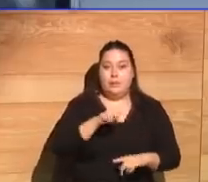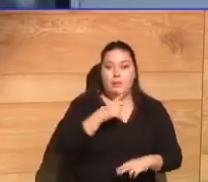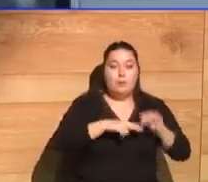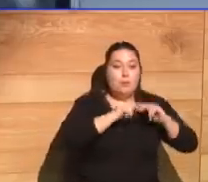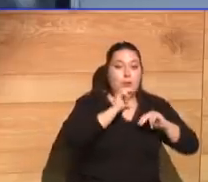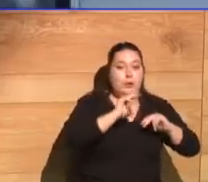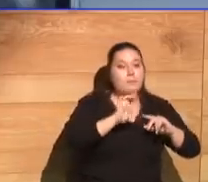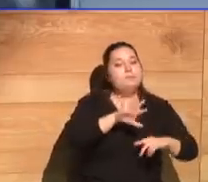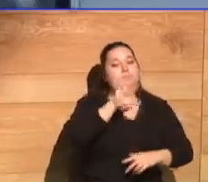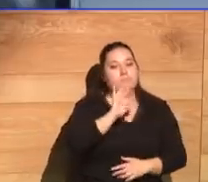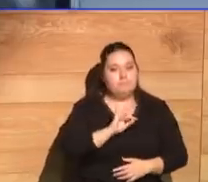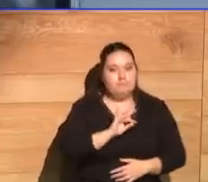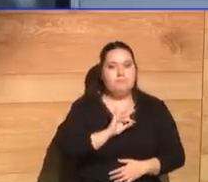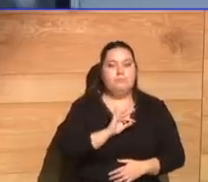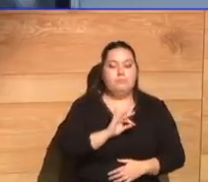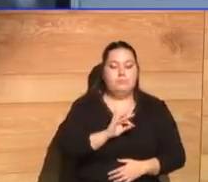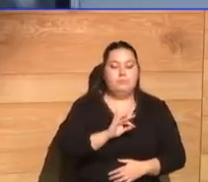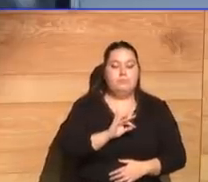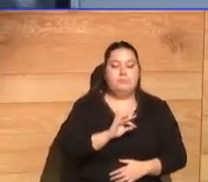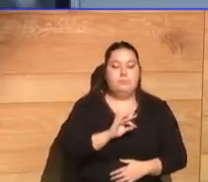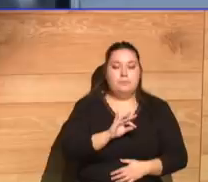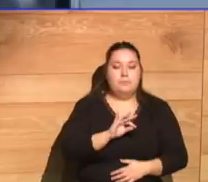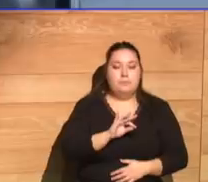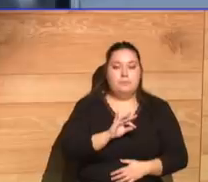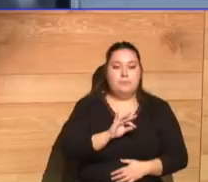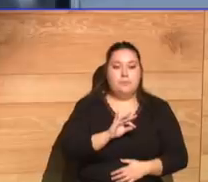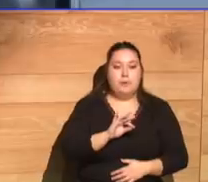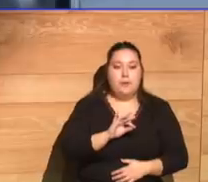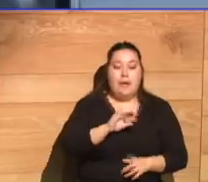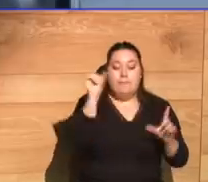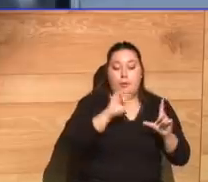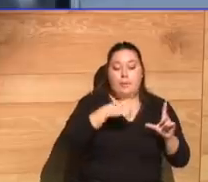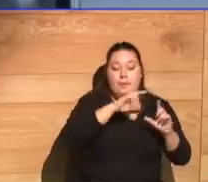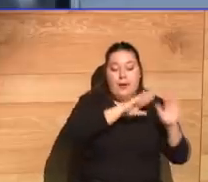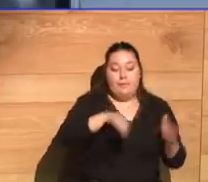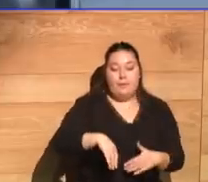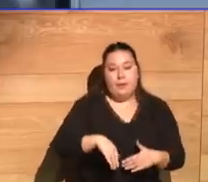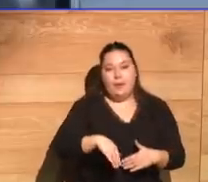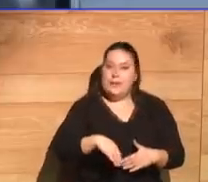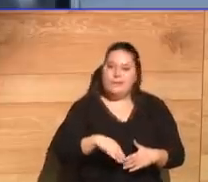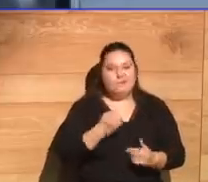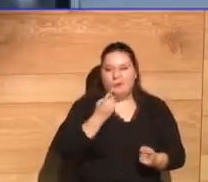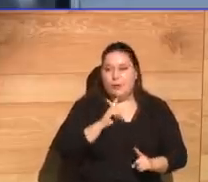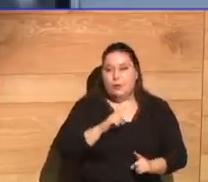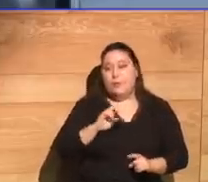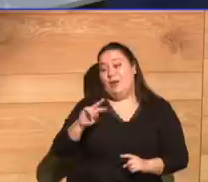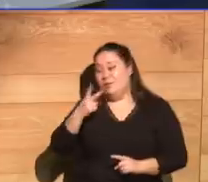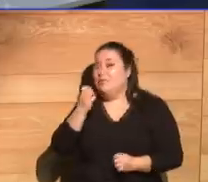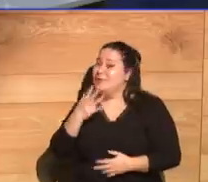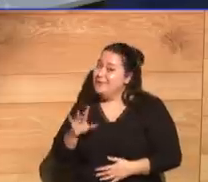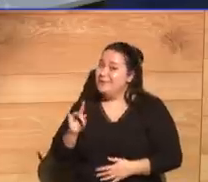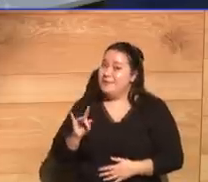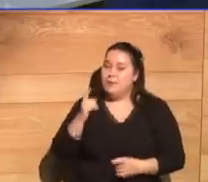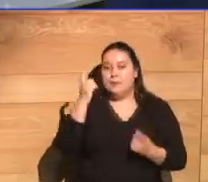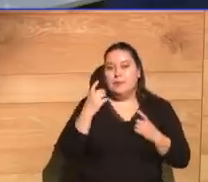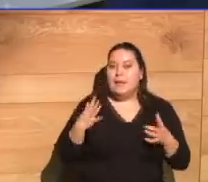primera deciden que el final de la primera no es el mejor y que el final de la segunda es mucho mejor. Vamos a conseguir que la primera acabe con